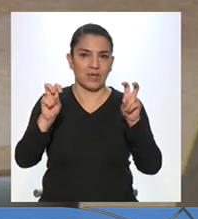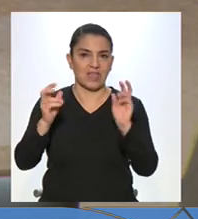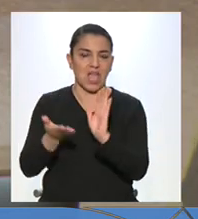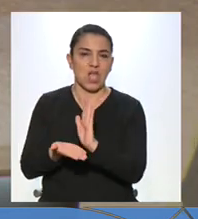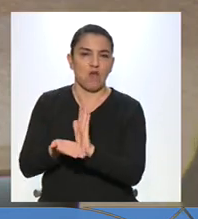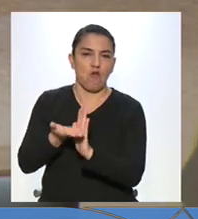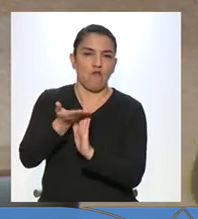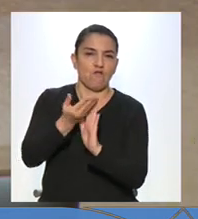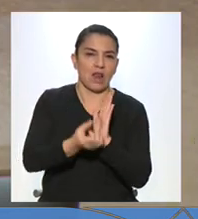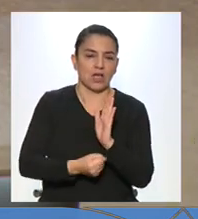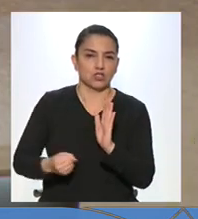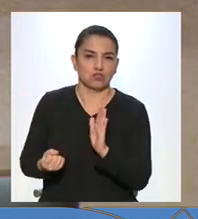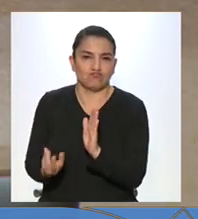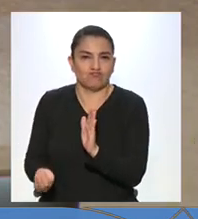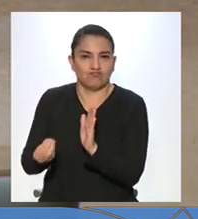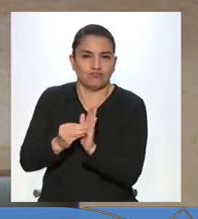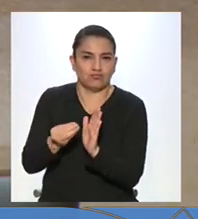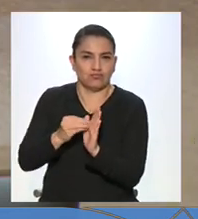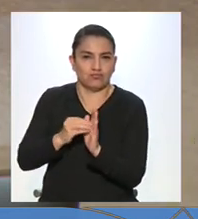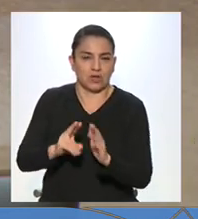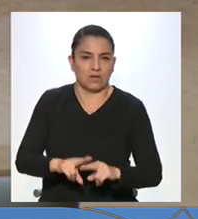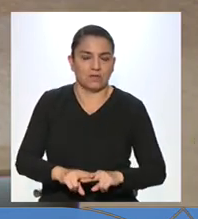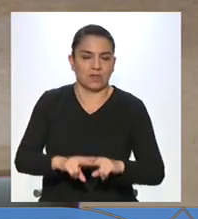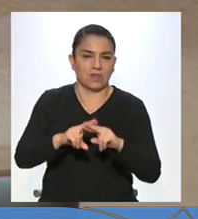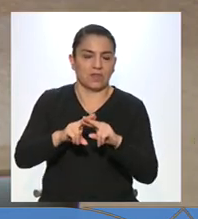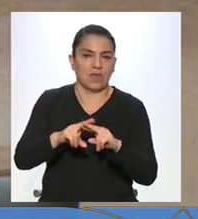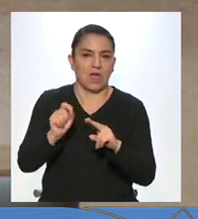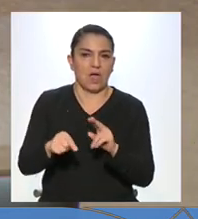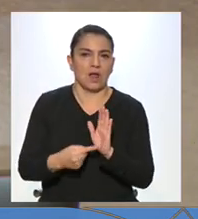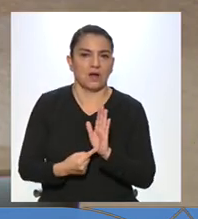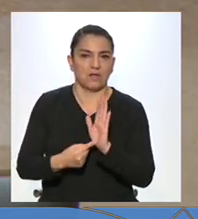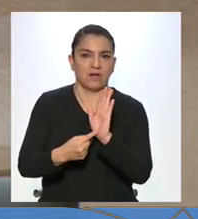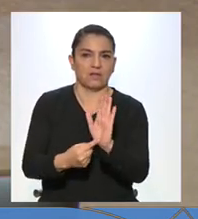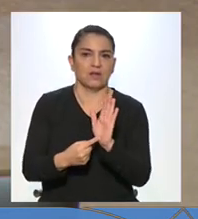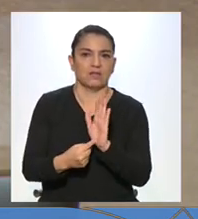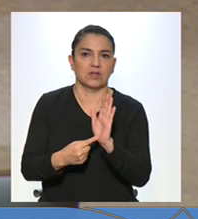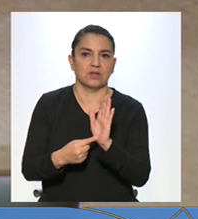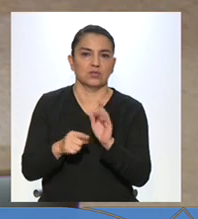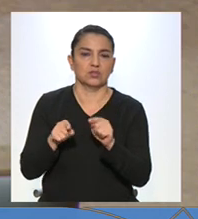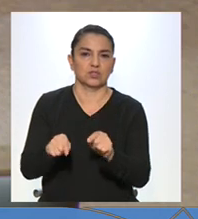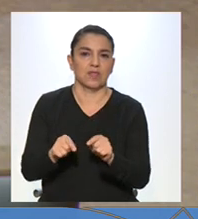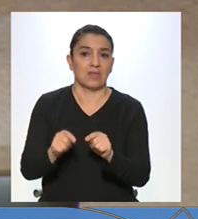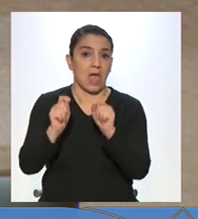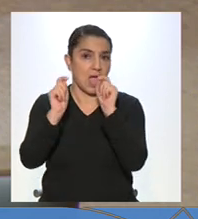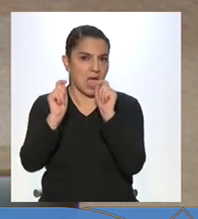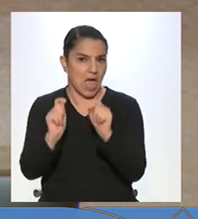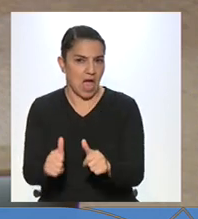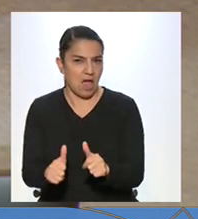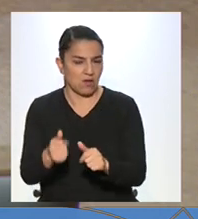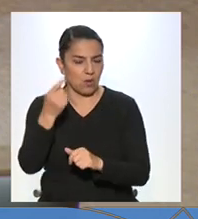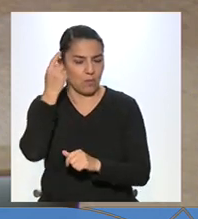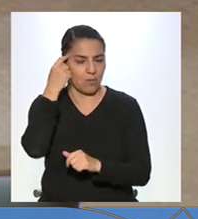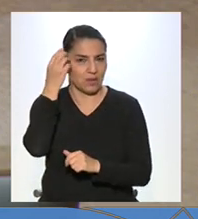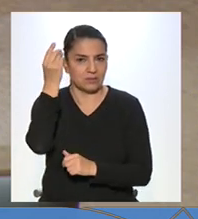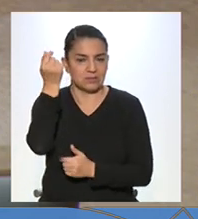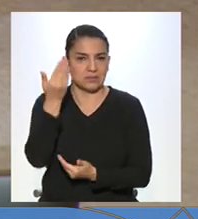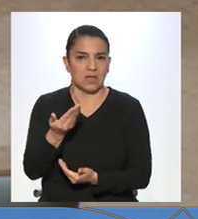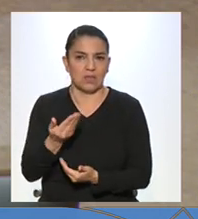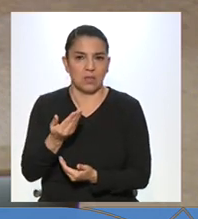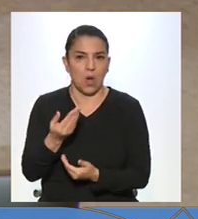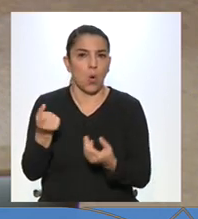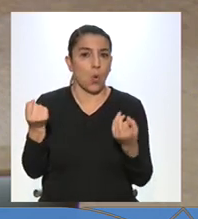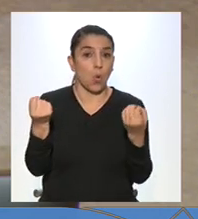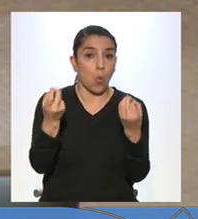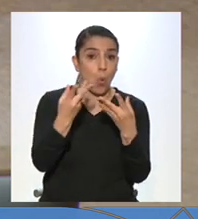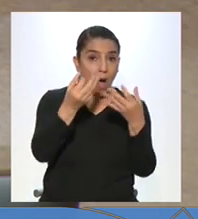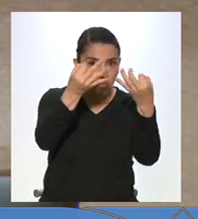es acumulativa, crea situaciones reflejas y concomitantes que escapan a los más hábiles planteadores. La cuantificación de ese poco